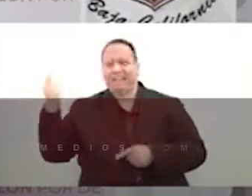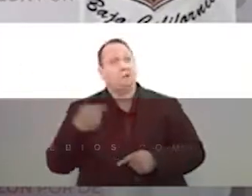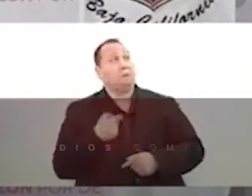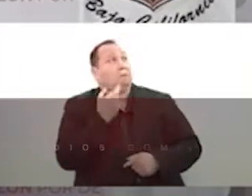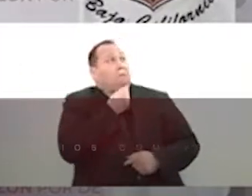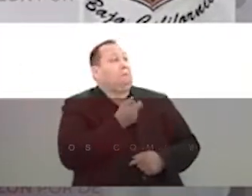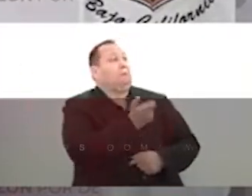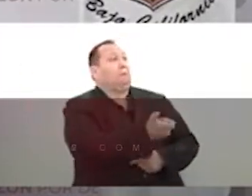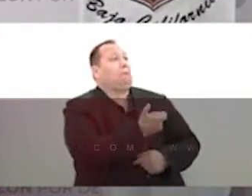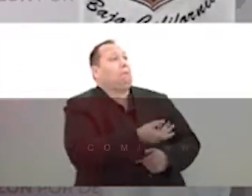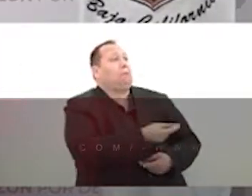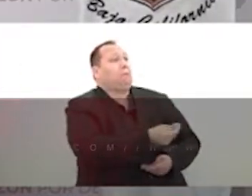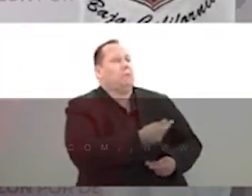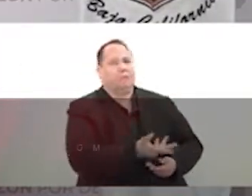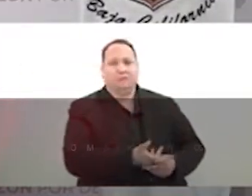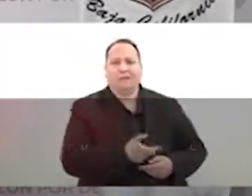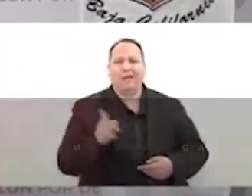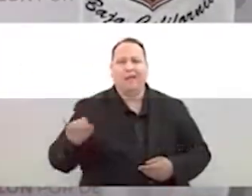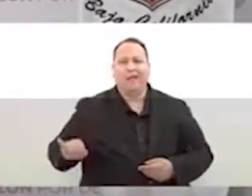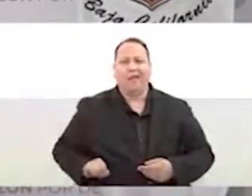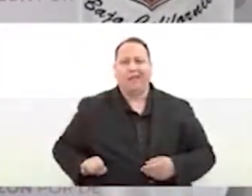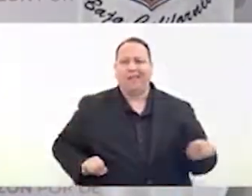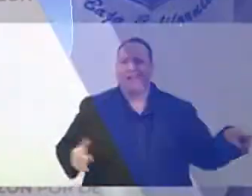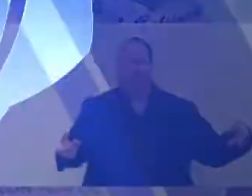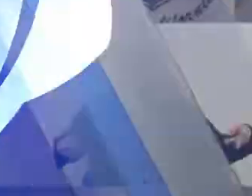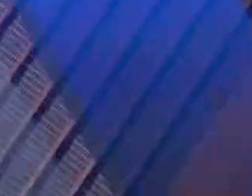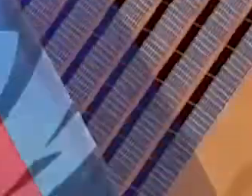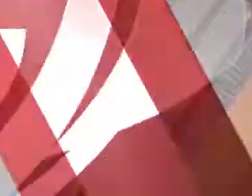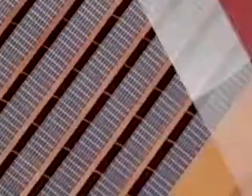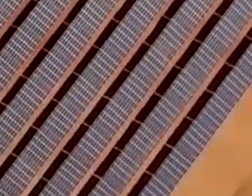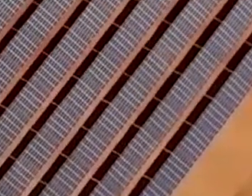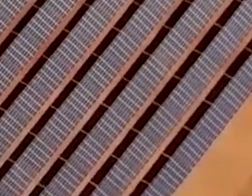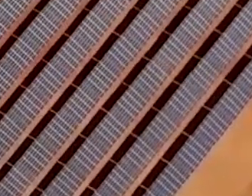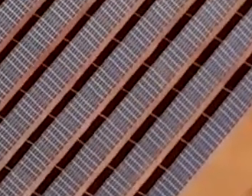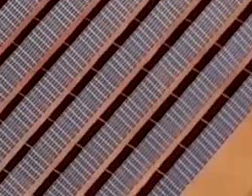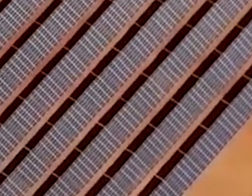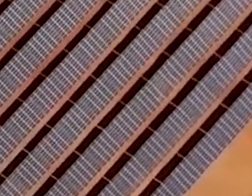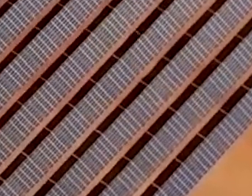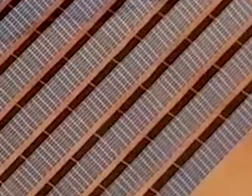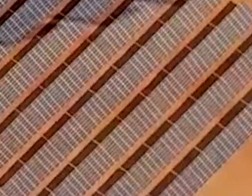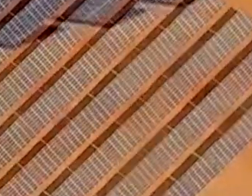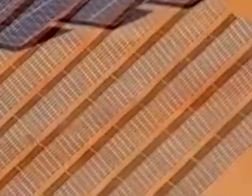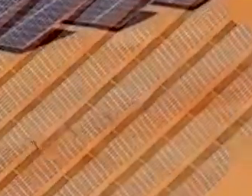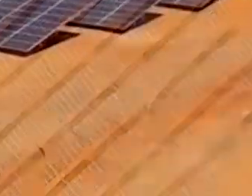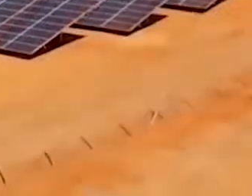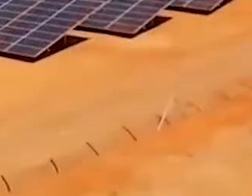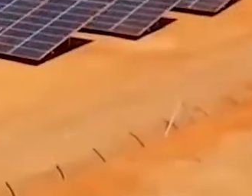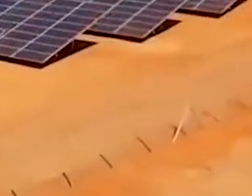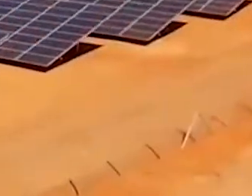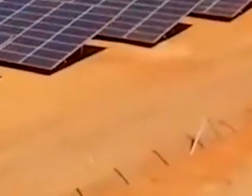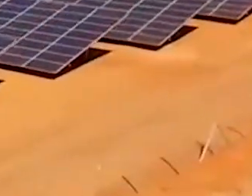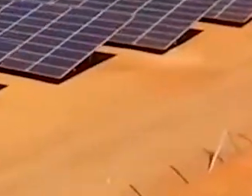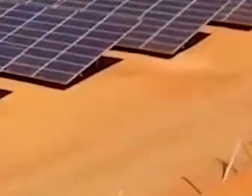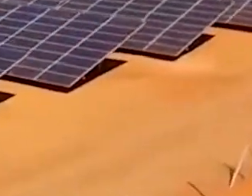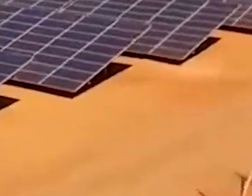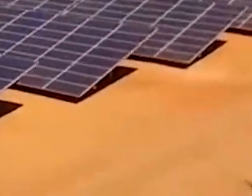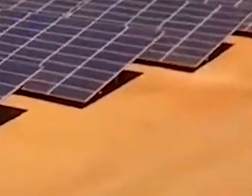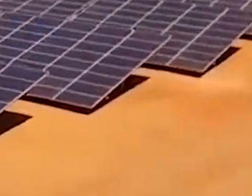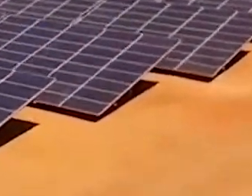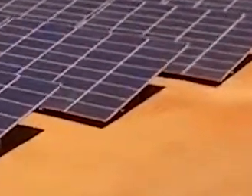hubieran pagado si hubiese algún interés económico detrás. Para California Medios, con información de Kenia Rodríguez, Roberto Estrada.